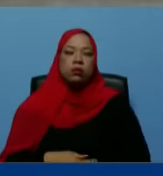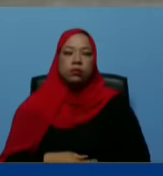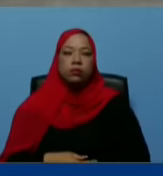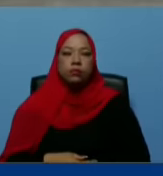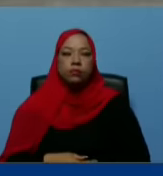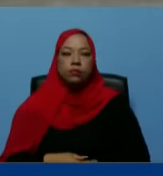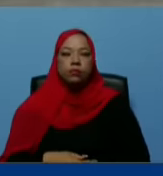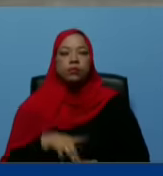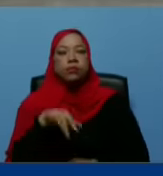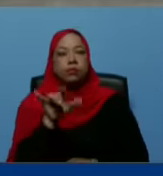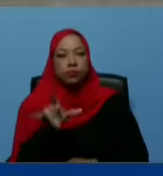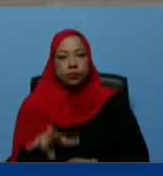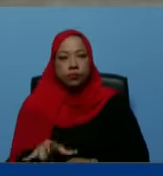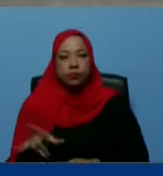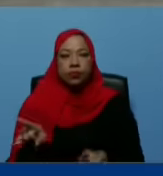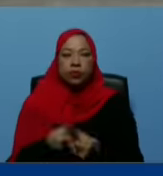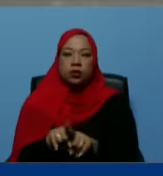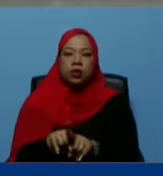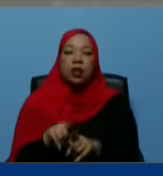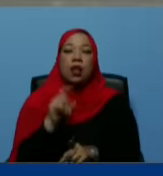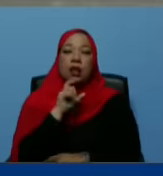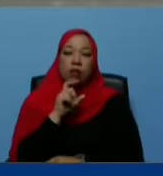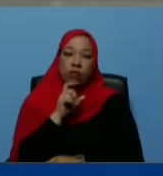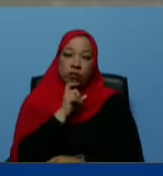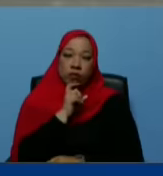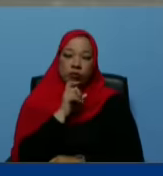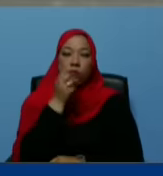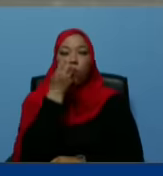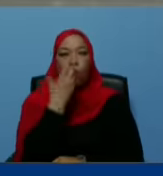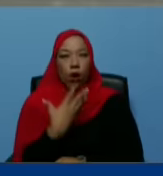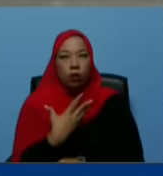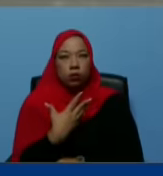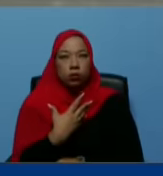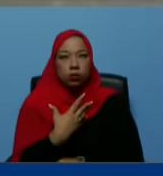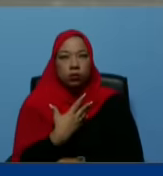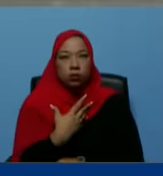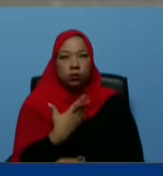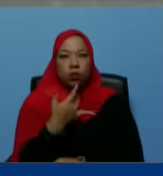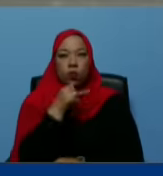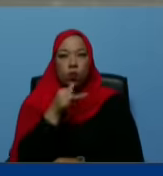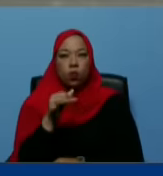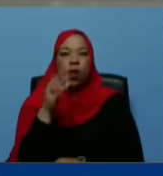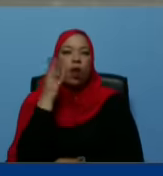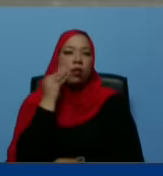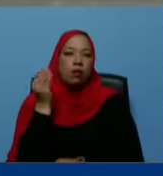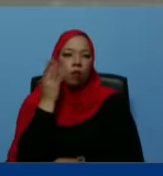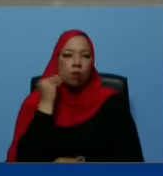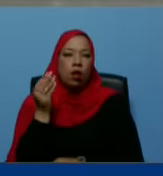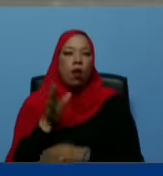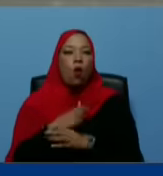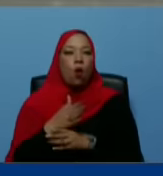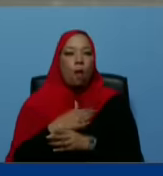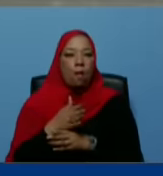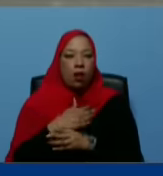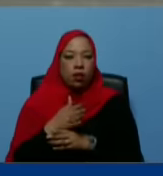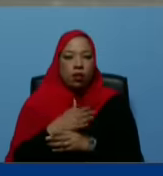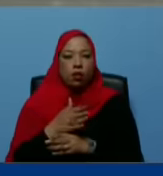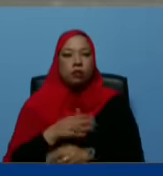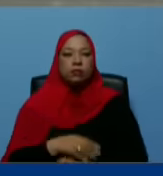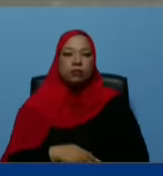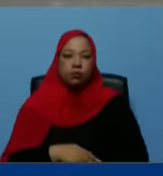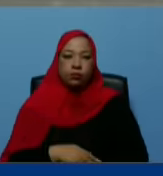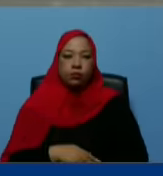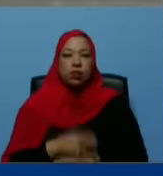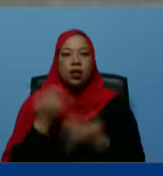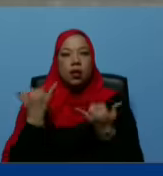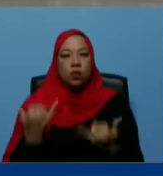que le cae, le chupa. Bueno, tenemos una tercera experiencia que quería compartir con ustedes.